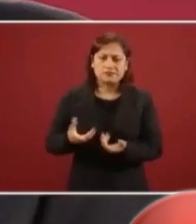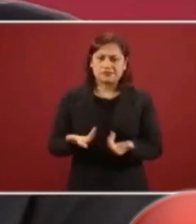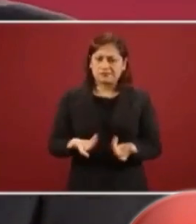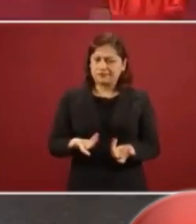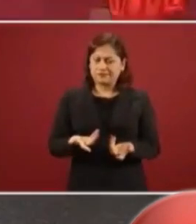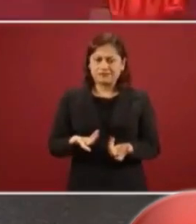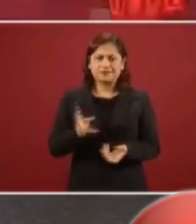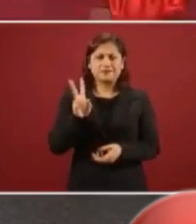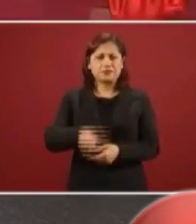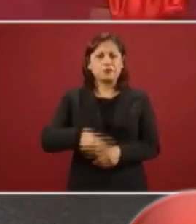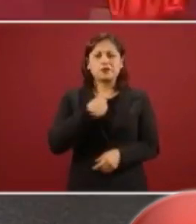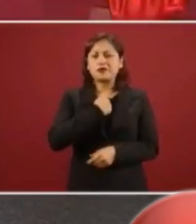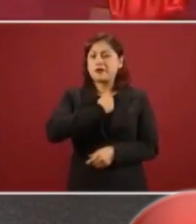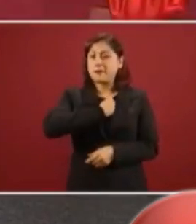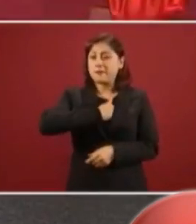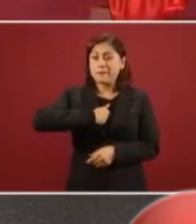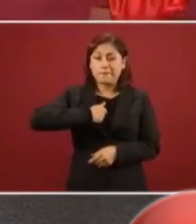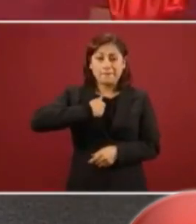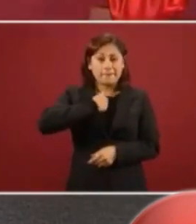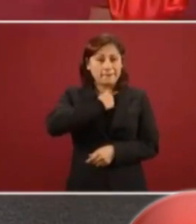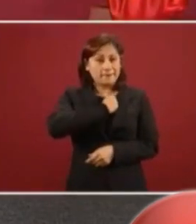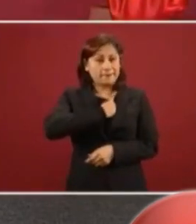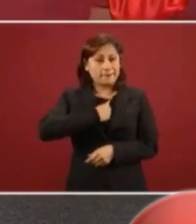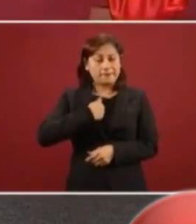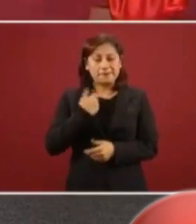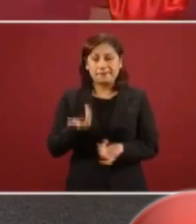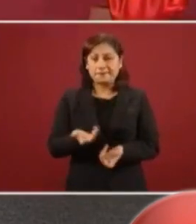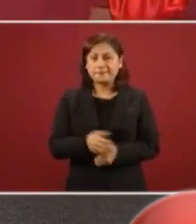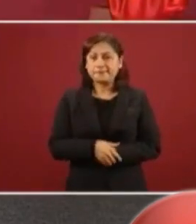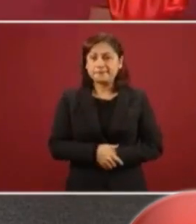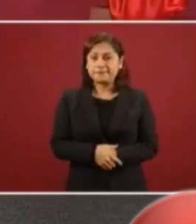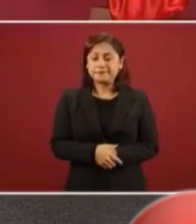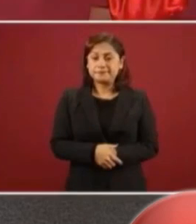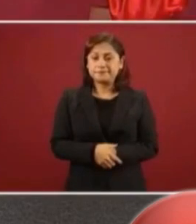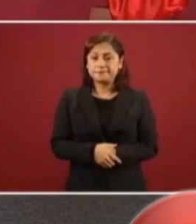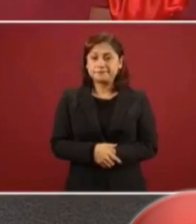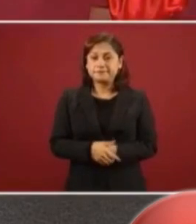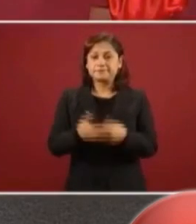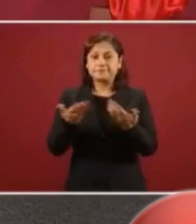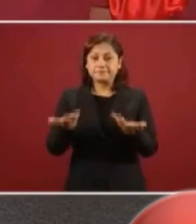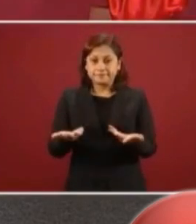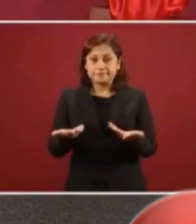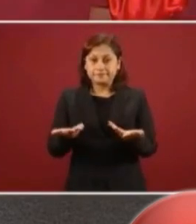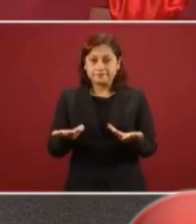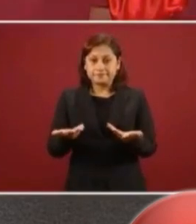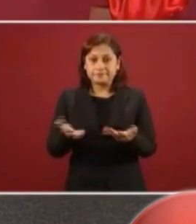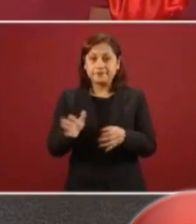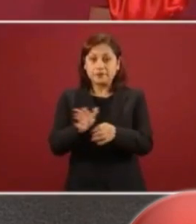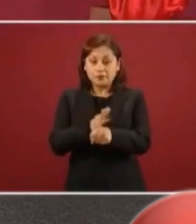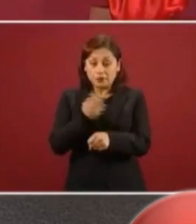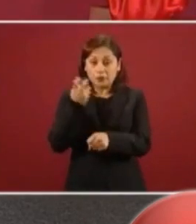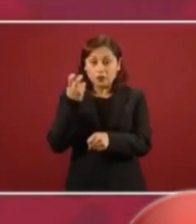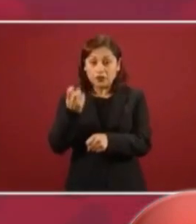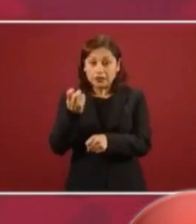muy lamentable entonces por ese estado de ánimo